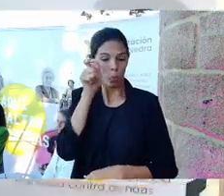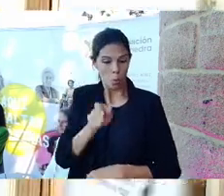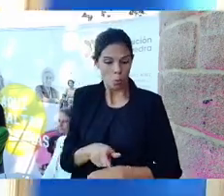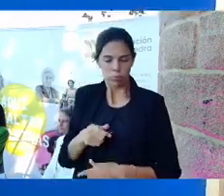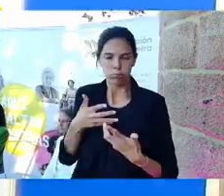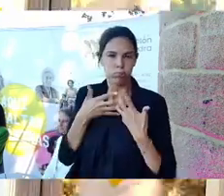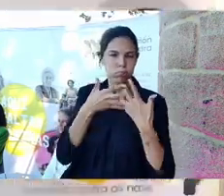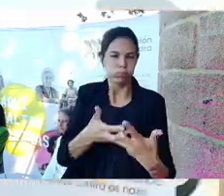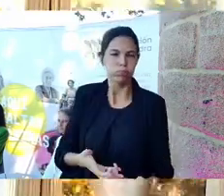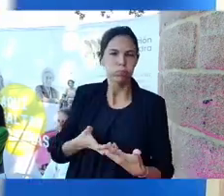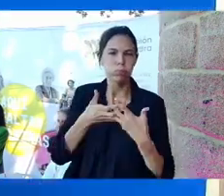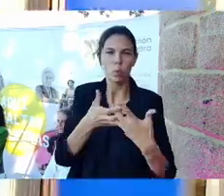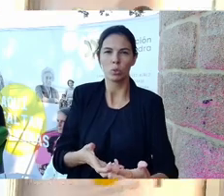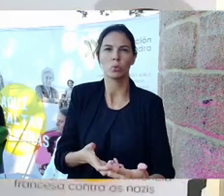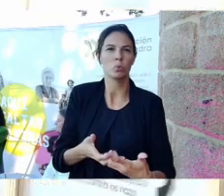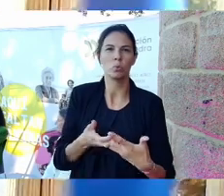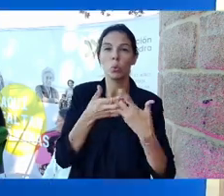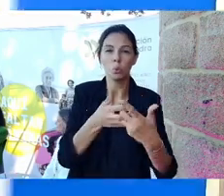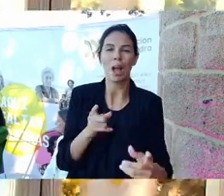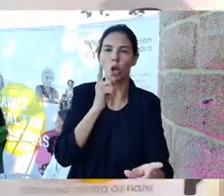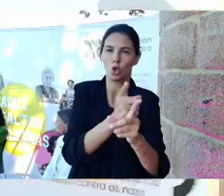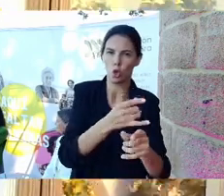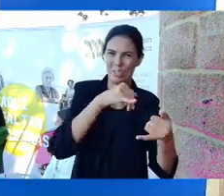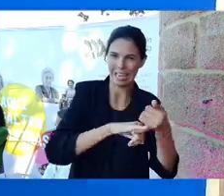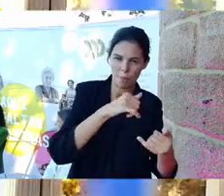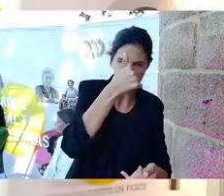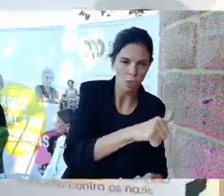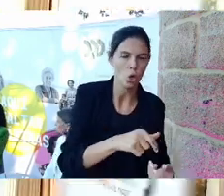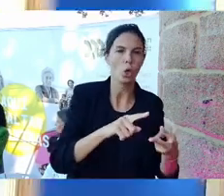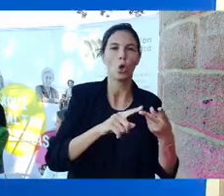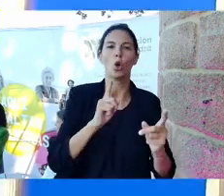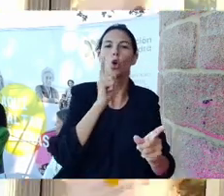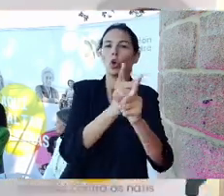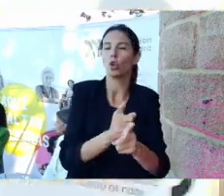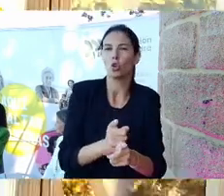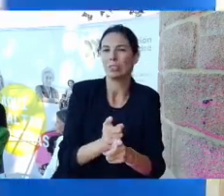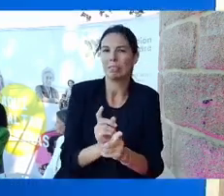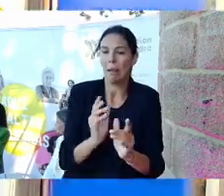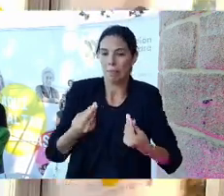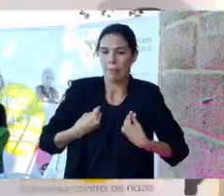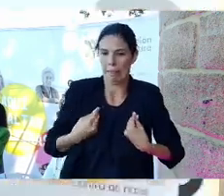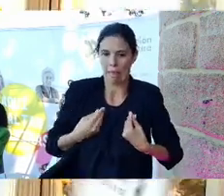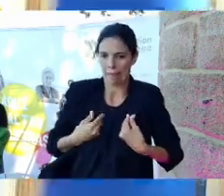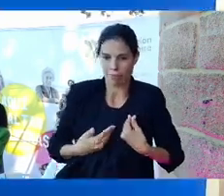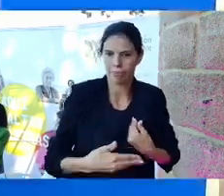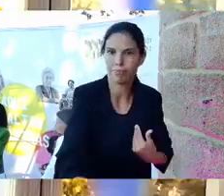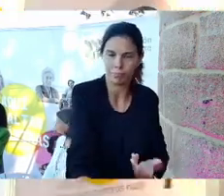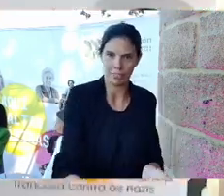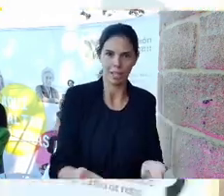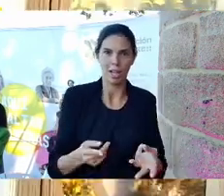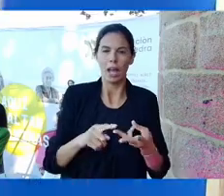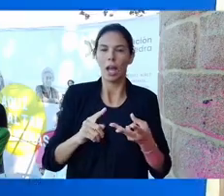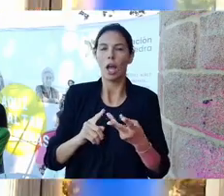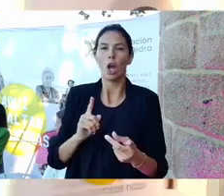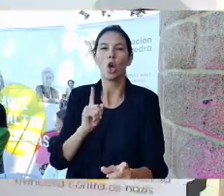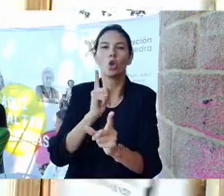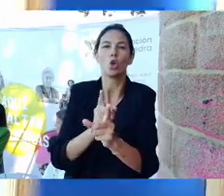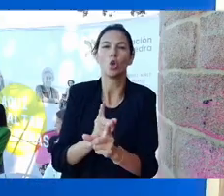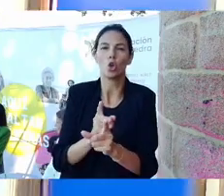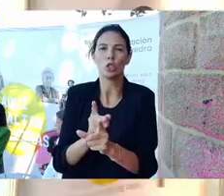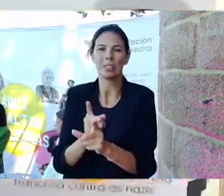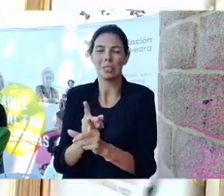muller loitou contra o seu marido, loitou contra o destino, loitou